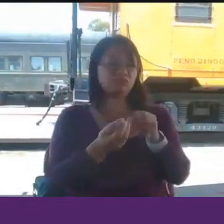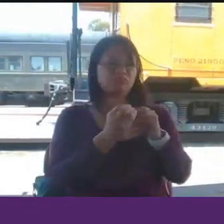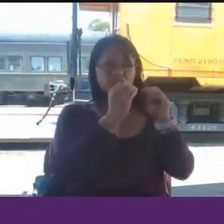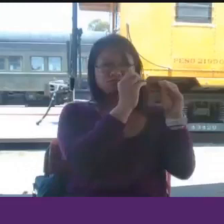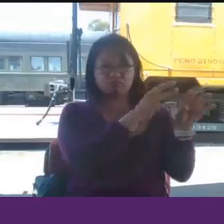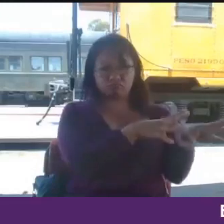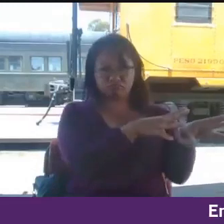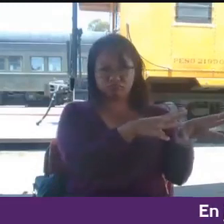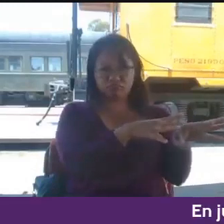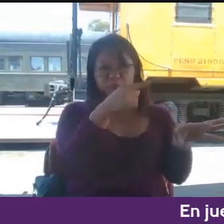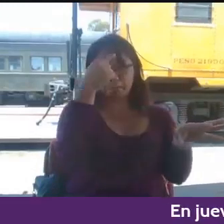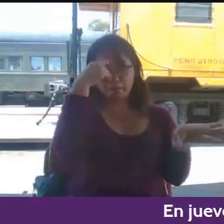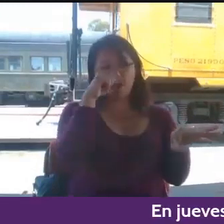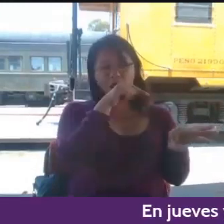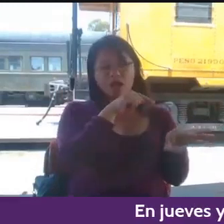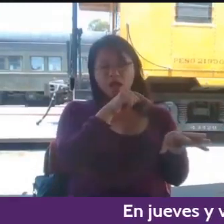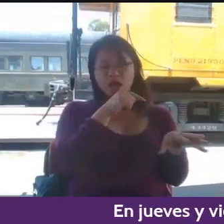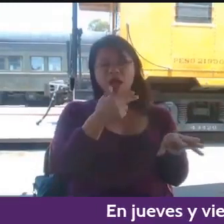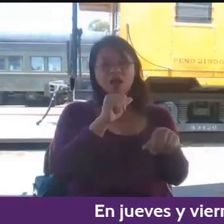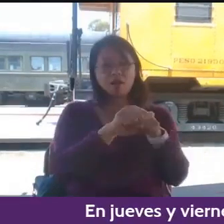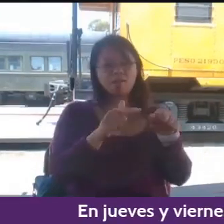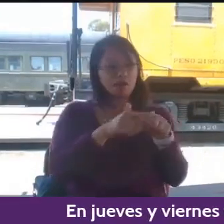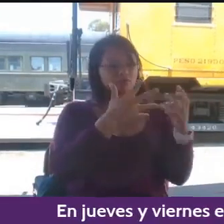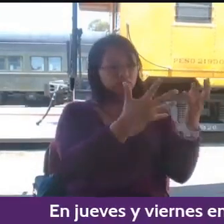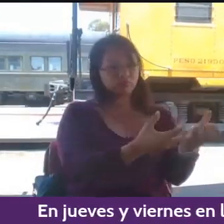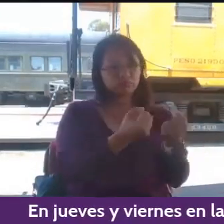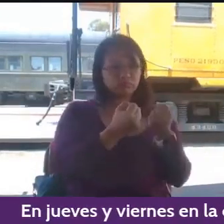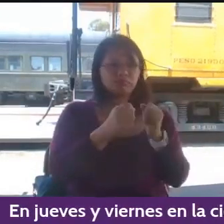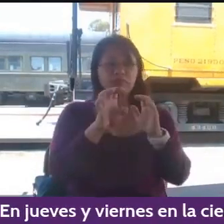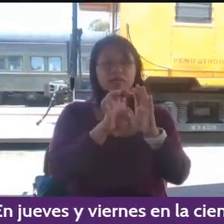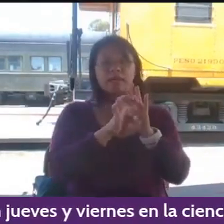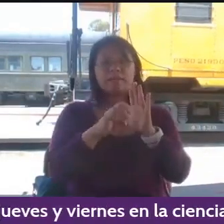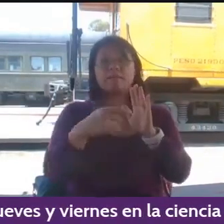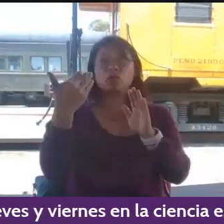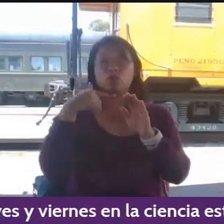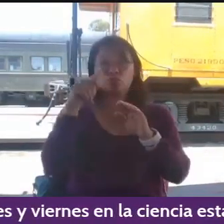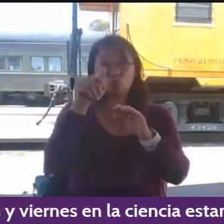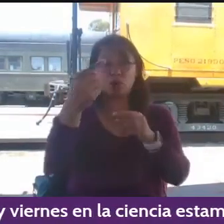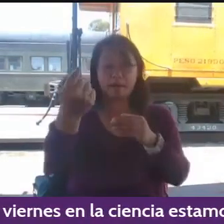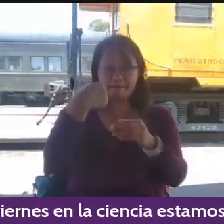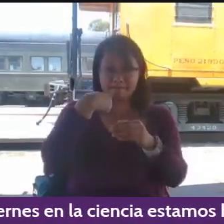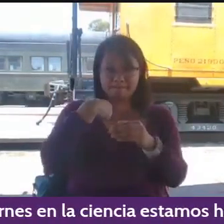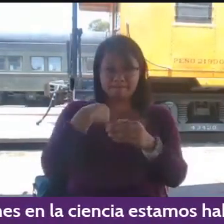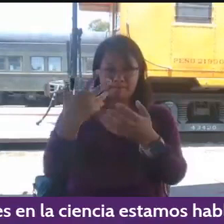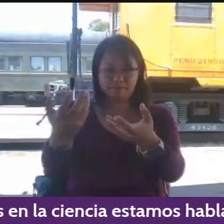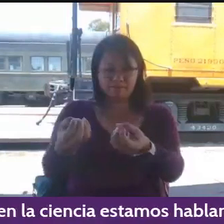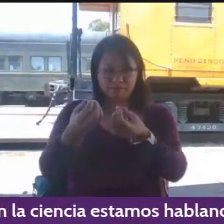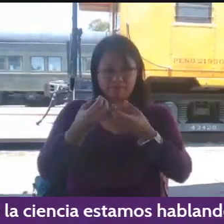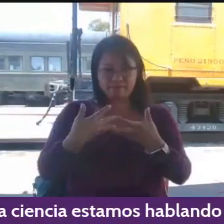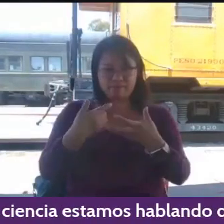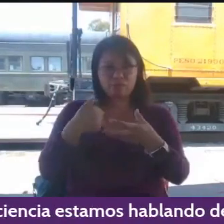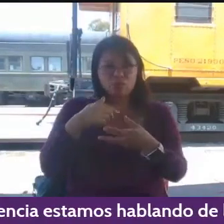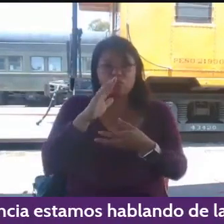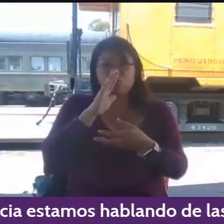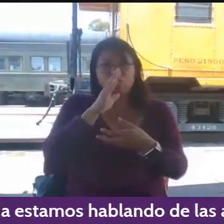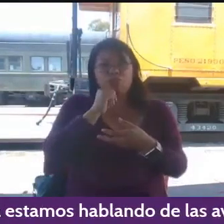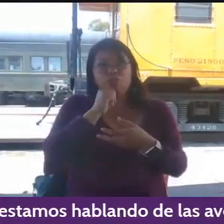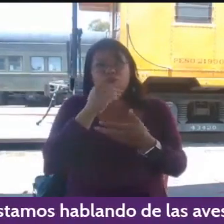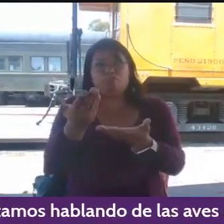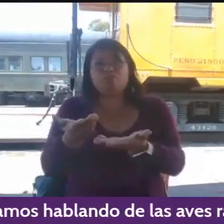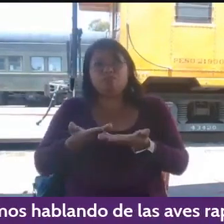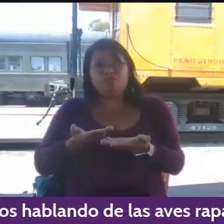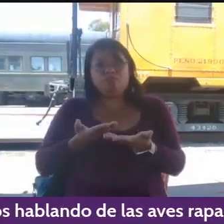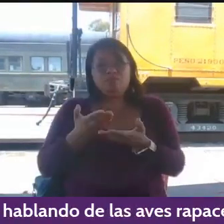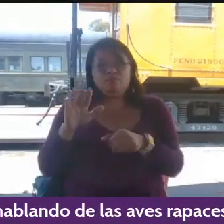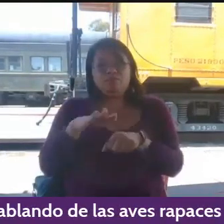ellos reciban el animal, ¿sale? Si tú vas y me dices, oye, te traigo este animal, yo no lo puedo recibir sin una autorización de la Procuraduría, porque si no,